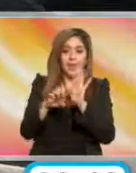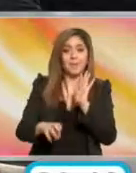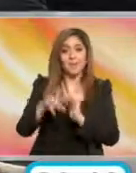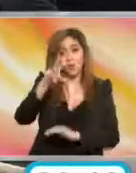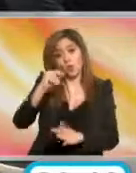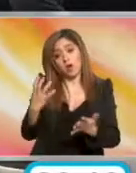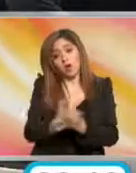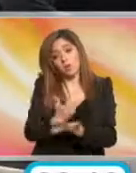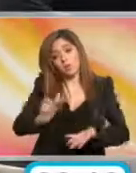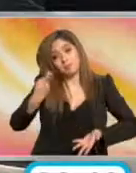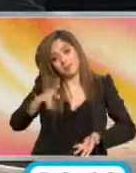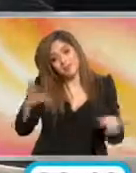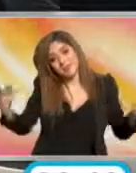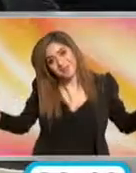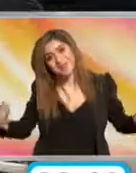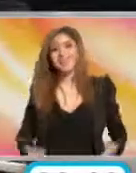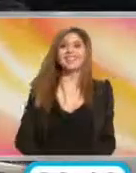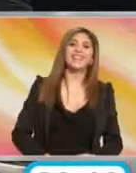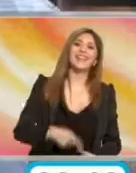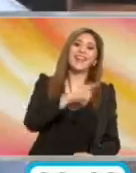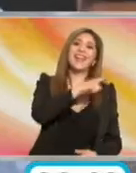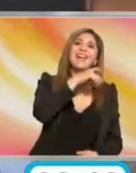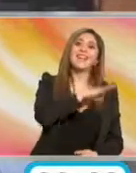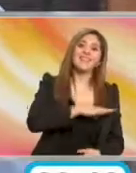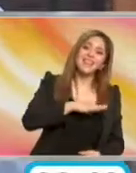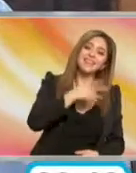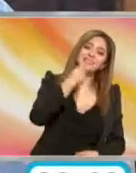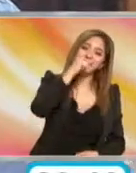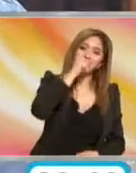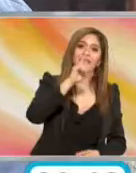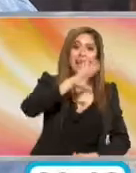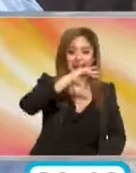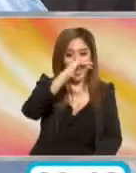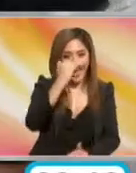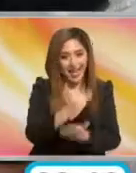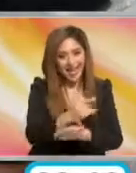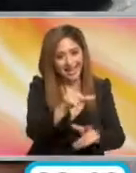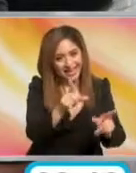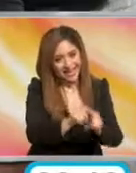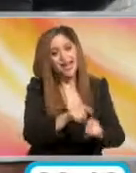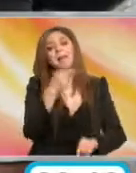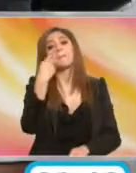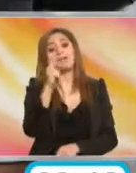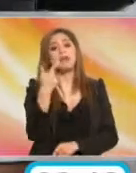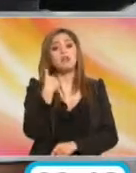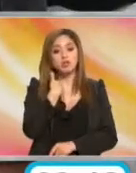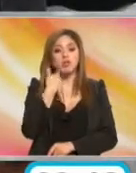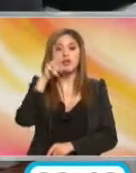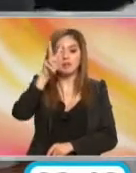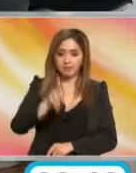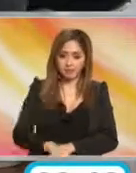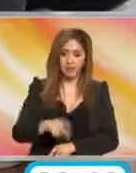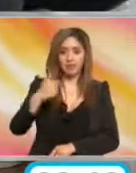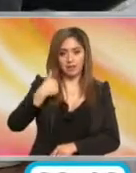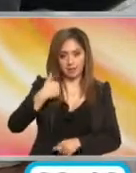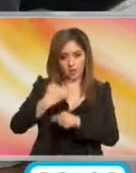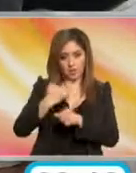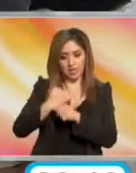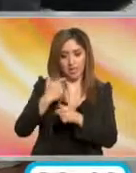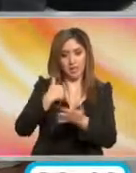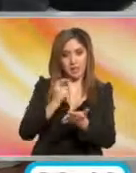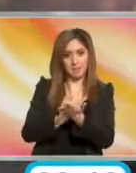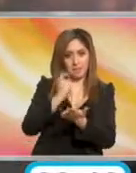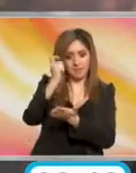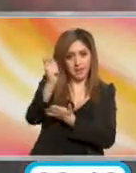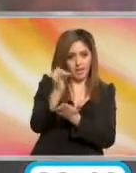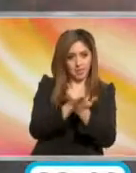Bueno, Hay finales felices y el término de tu sección, Eric. Muchas gracias. No, antes que nada, para que vean que sí venía preparado a cobrar mi apuesta. Ay,